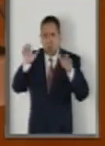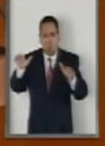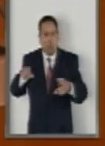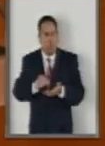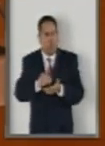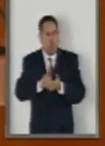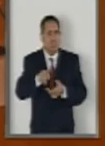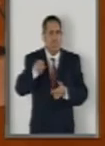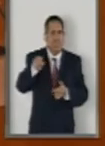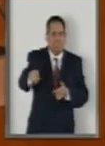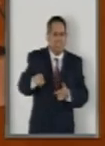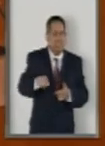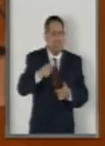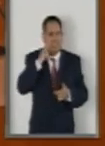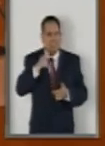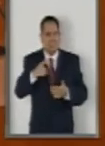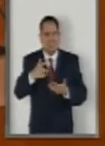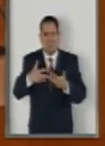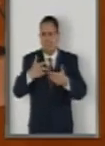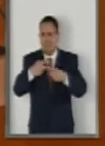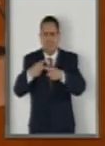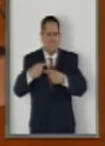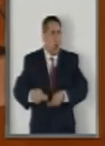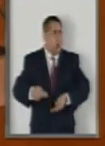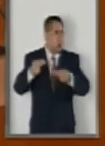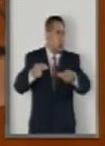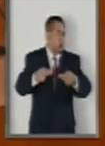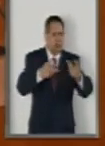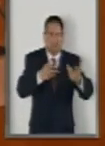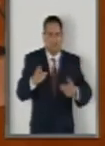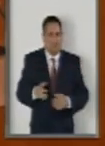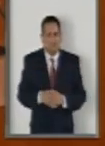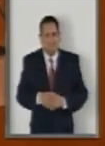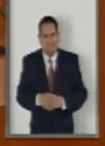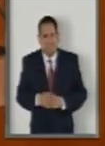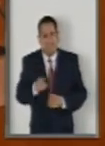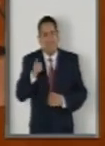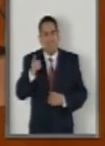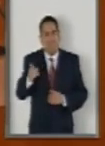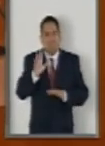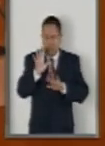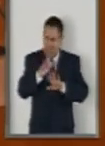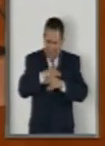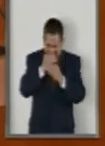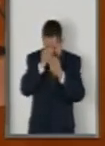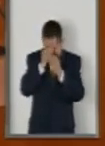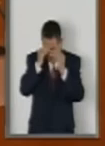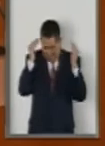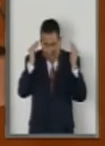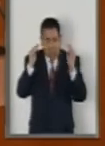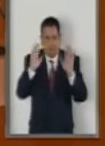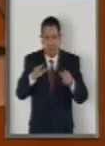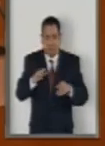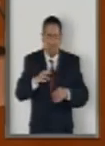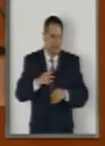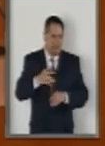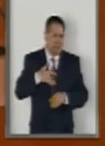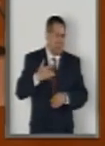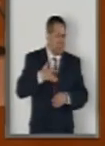siguen adelante los enormes negocios. Eso es lo que ya tiene al pueblo de México